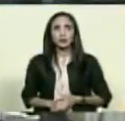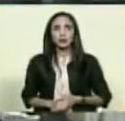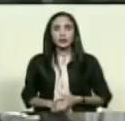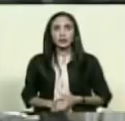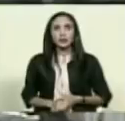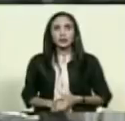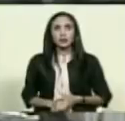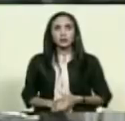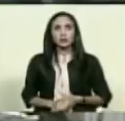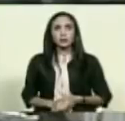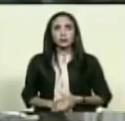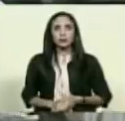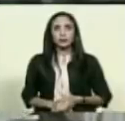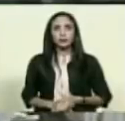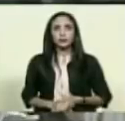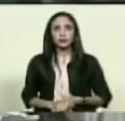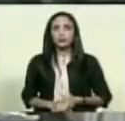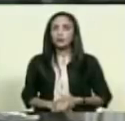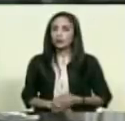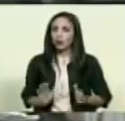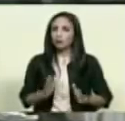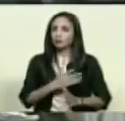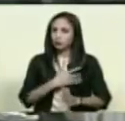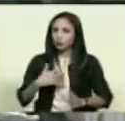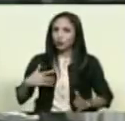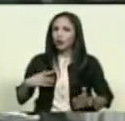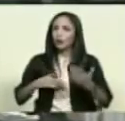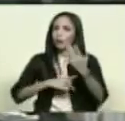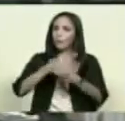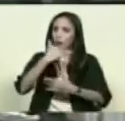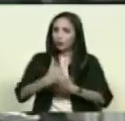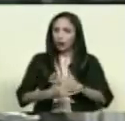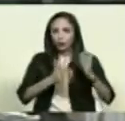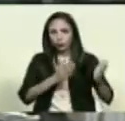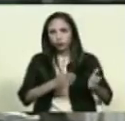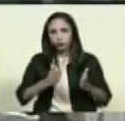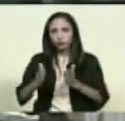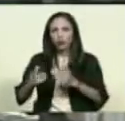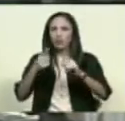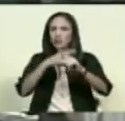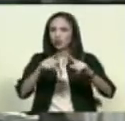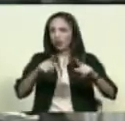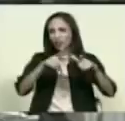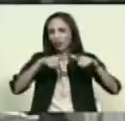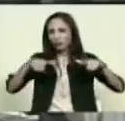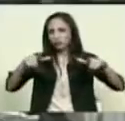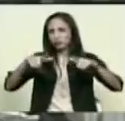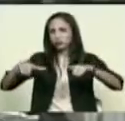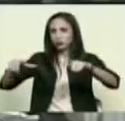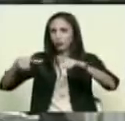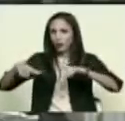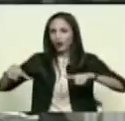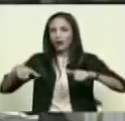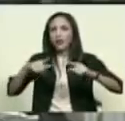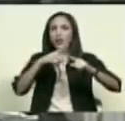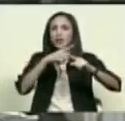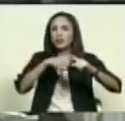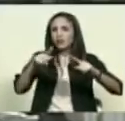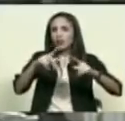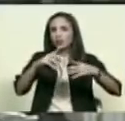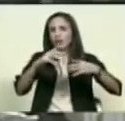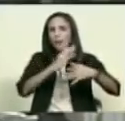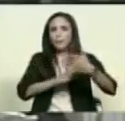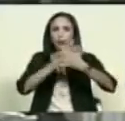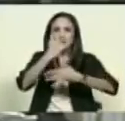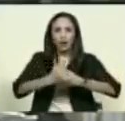quiero que se diversifiquen los proyectos de petrogranjas, de petrocontainer